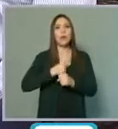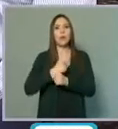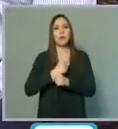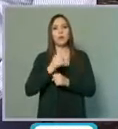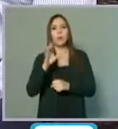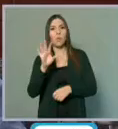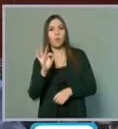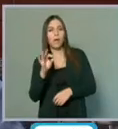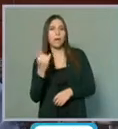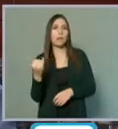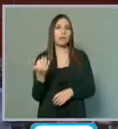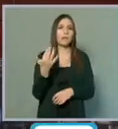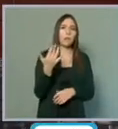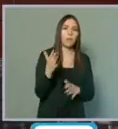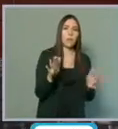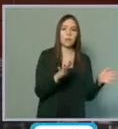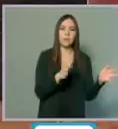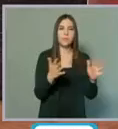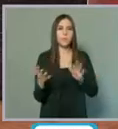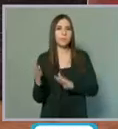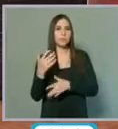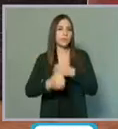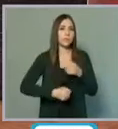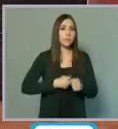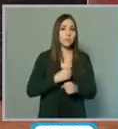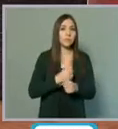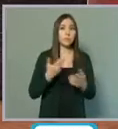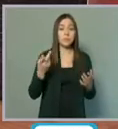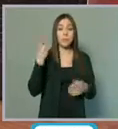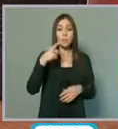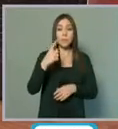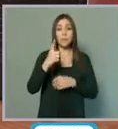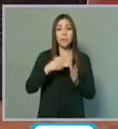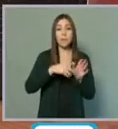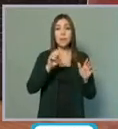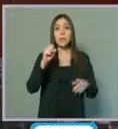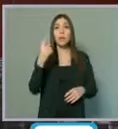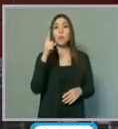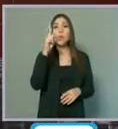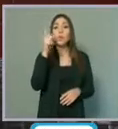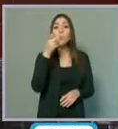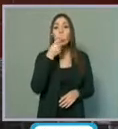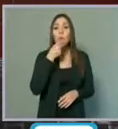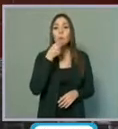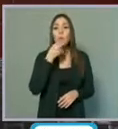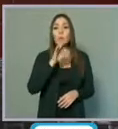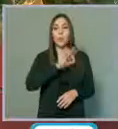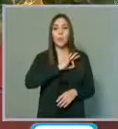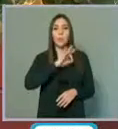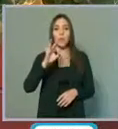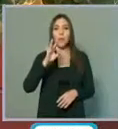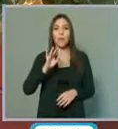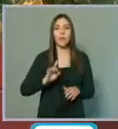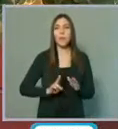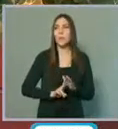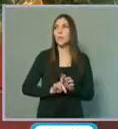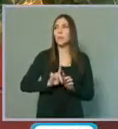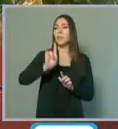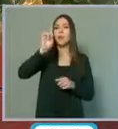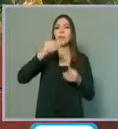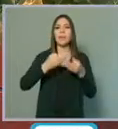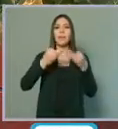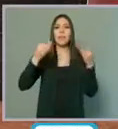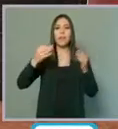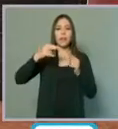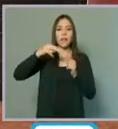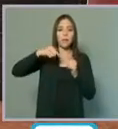Pero lo que es muy, muy interesante es que en 61 un hombre logra orbitar la Tierra durante 108 horas,